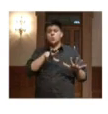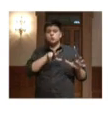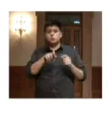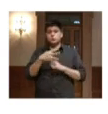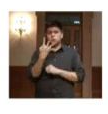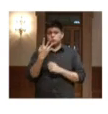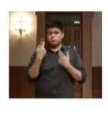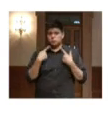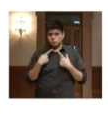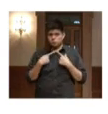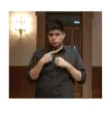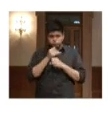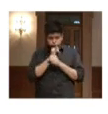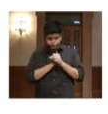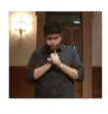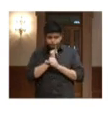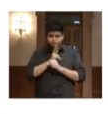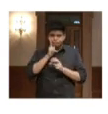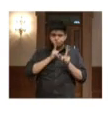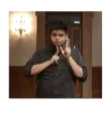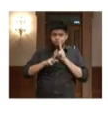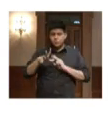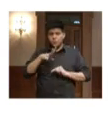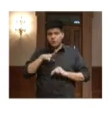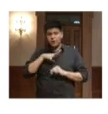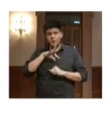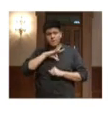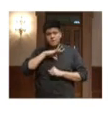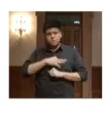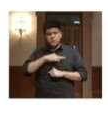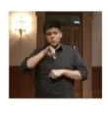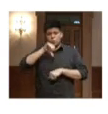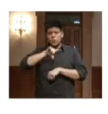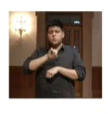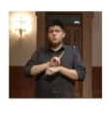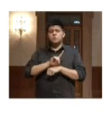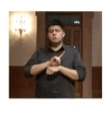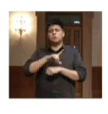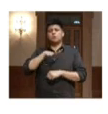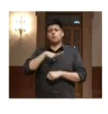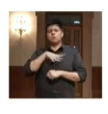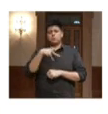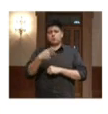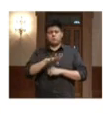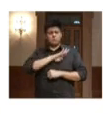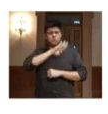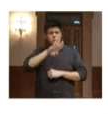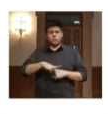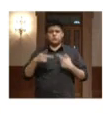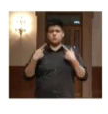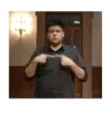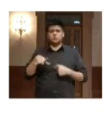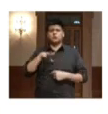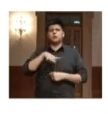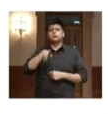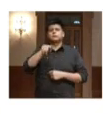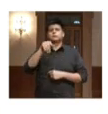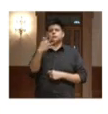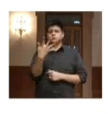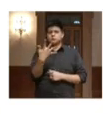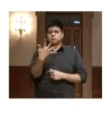21.804 personas. Las defunciones al día de hoy en el estado son 75